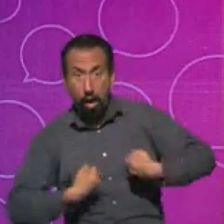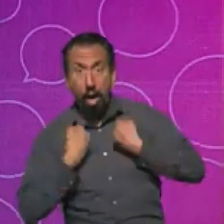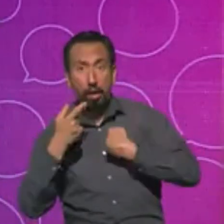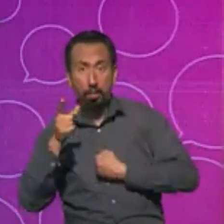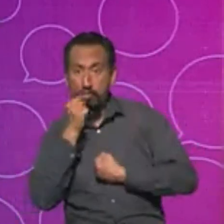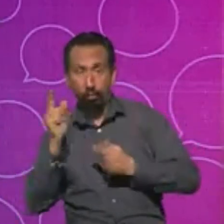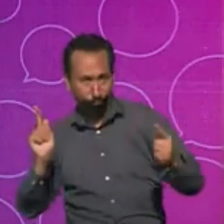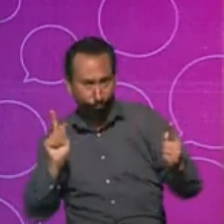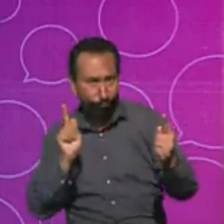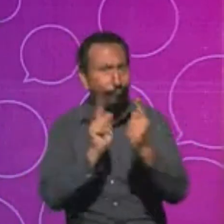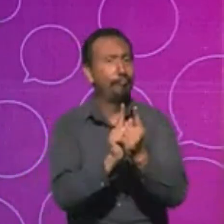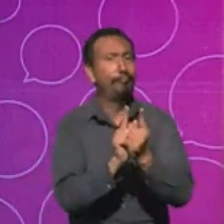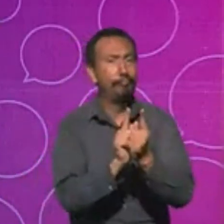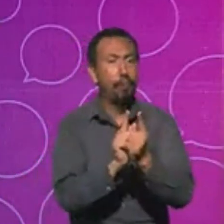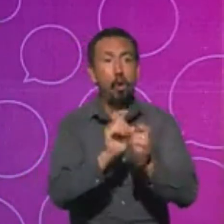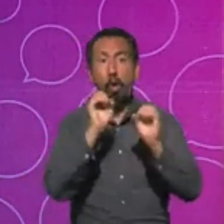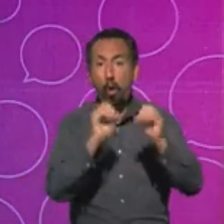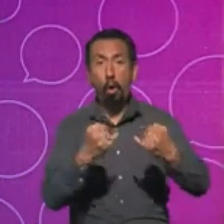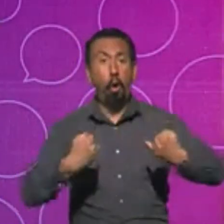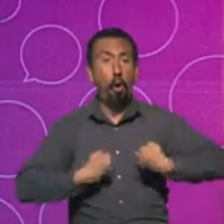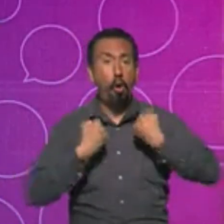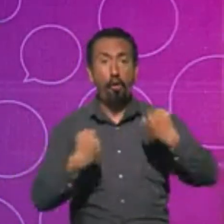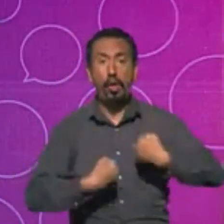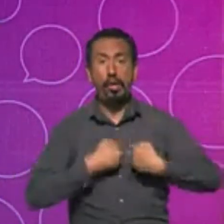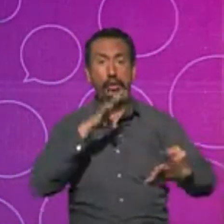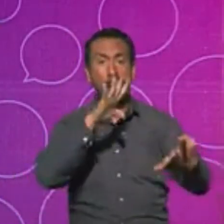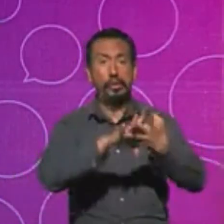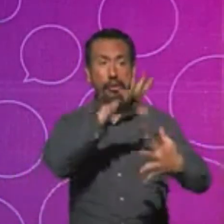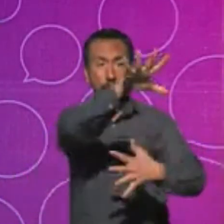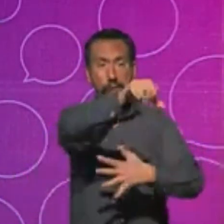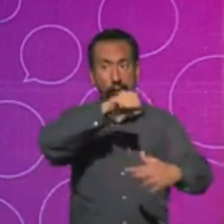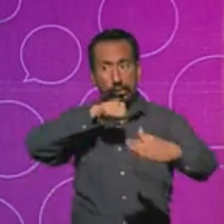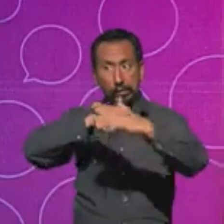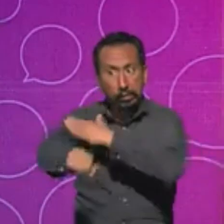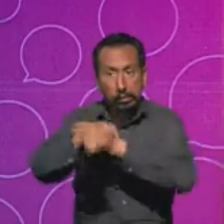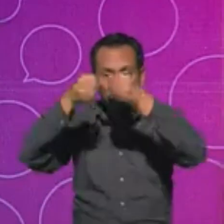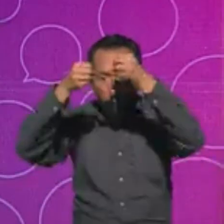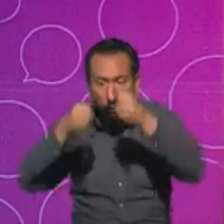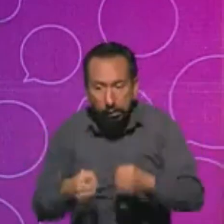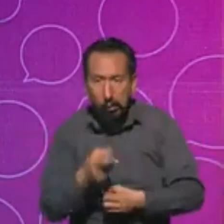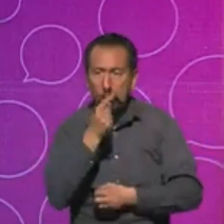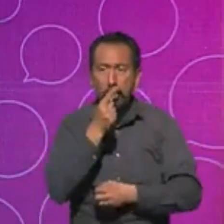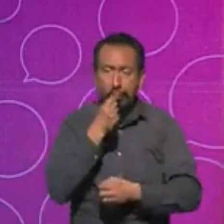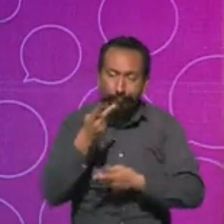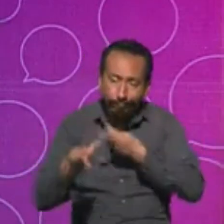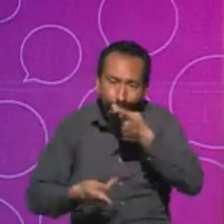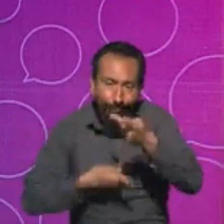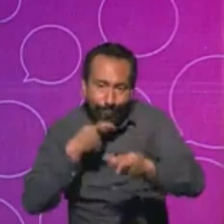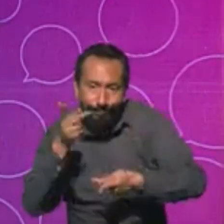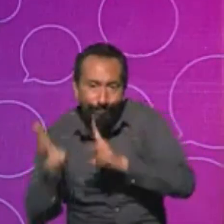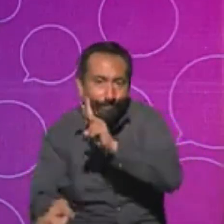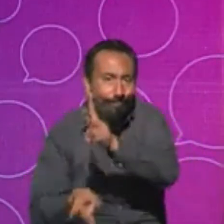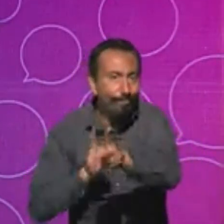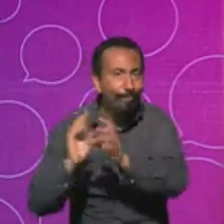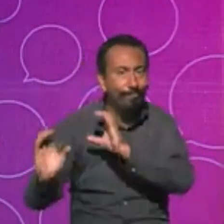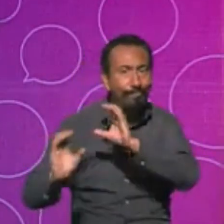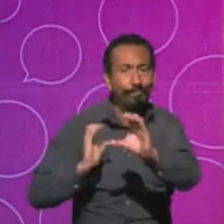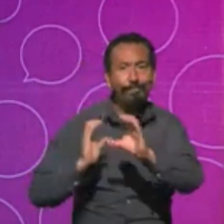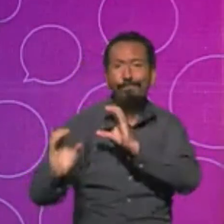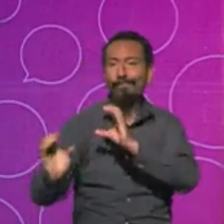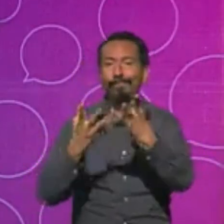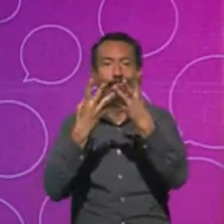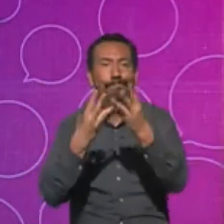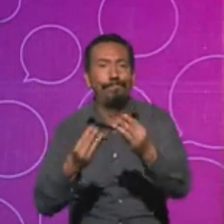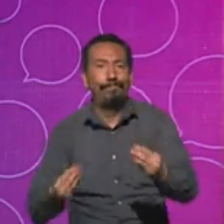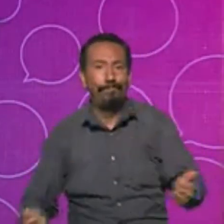primera vez a barandillas y que no encuentran Un refugio por parte de la autoridad al contrario hay una represión y una represión